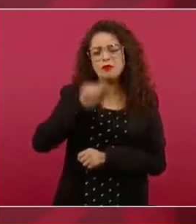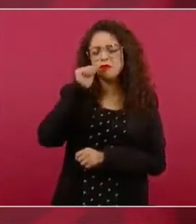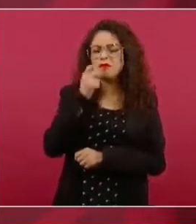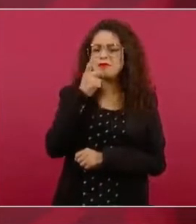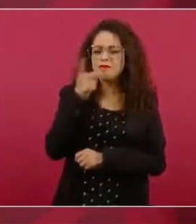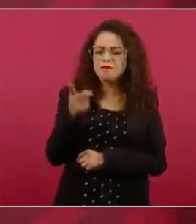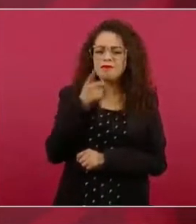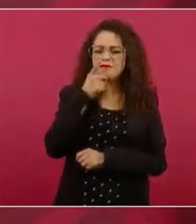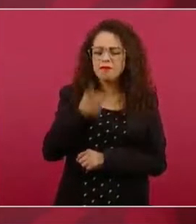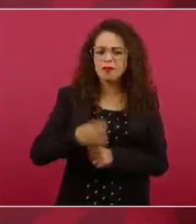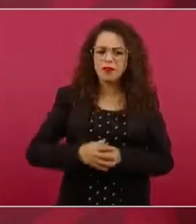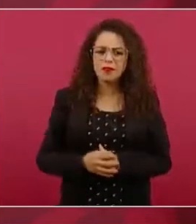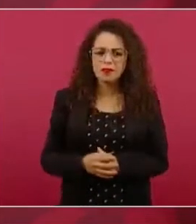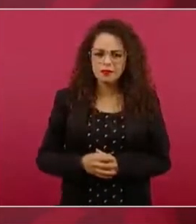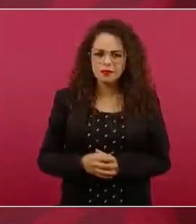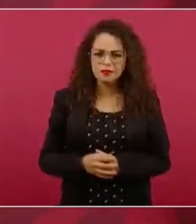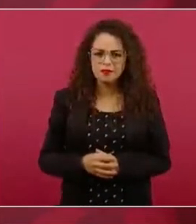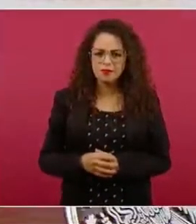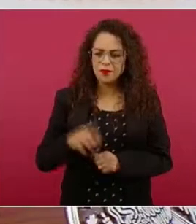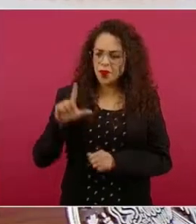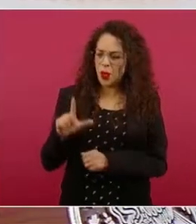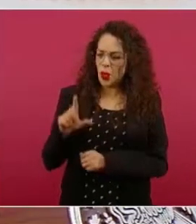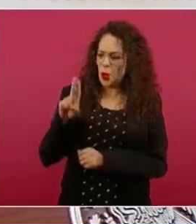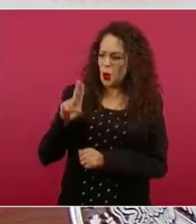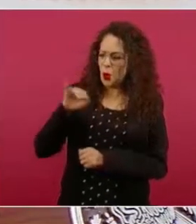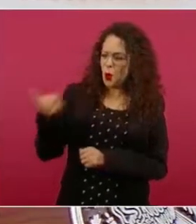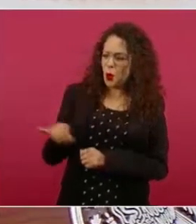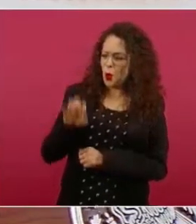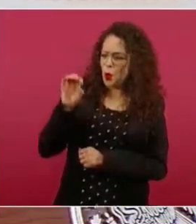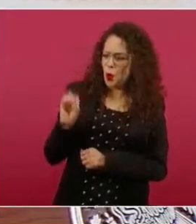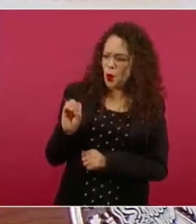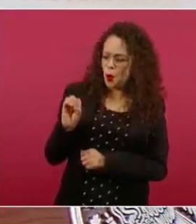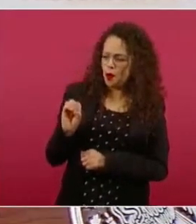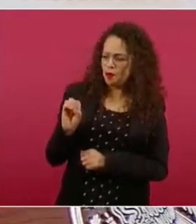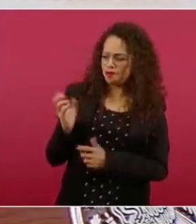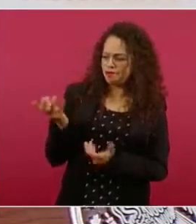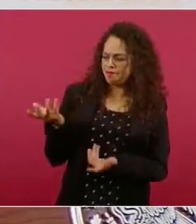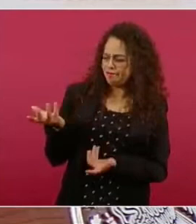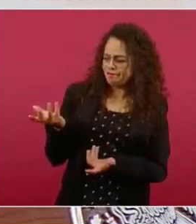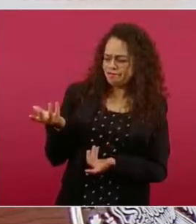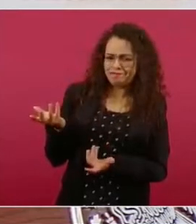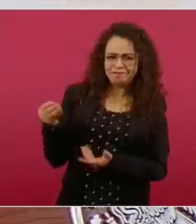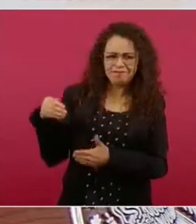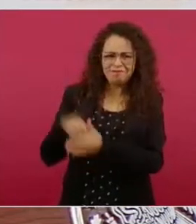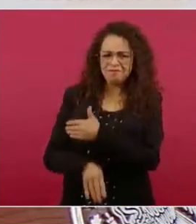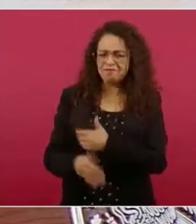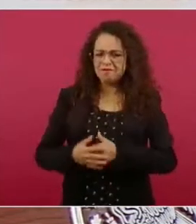el lujo barato, la pérdida de valores